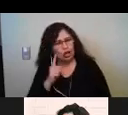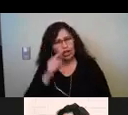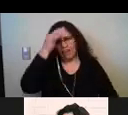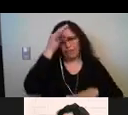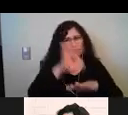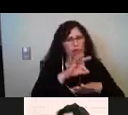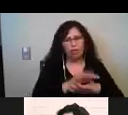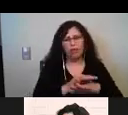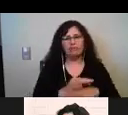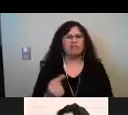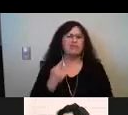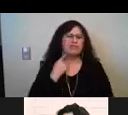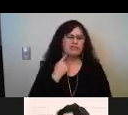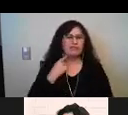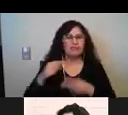a la vía